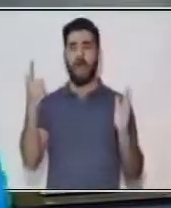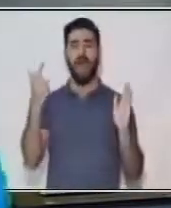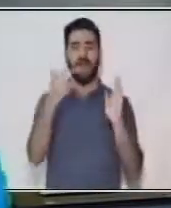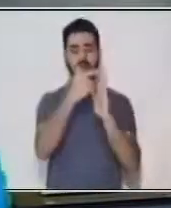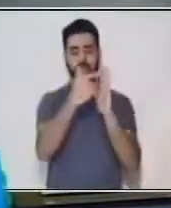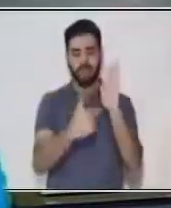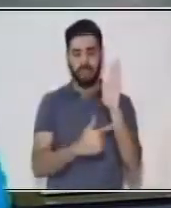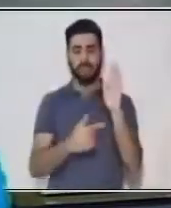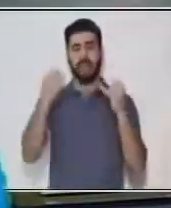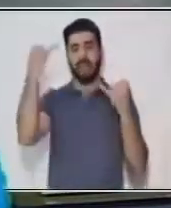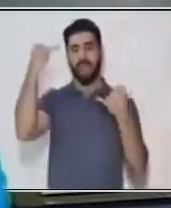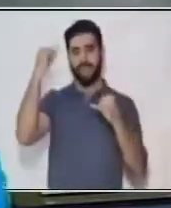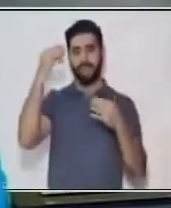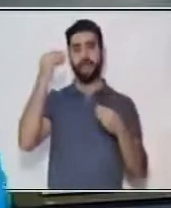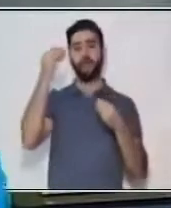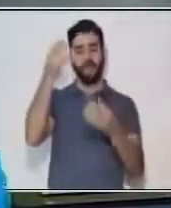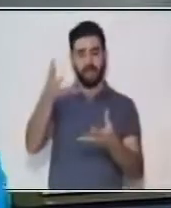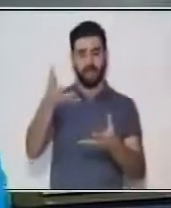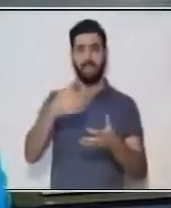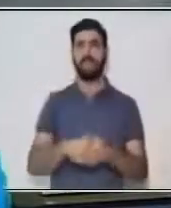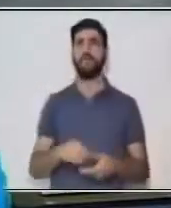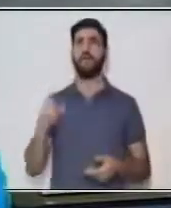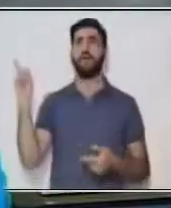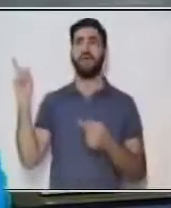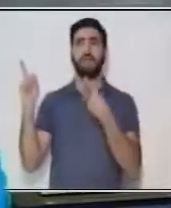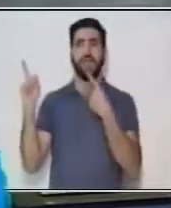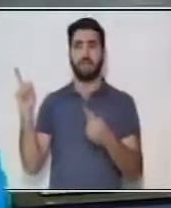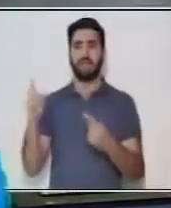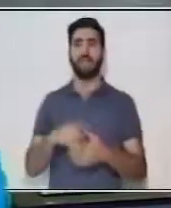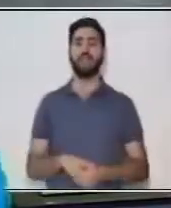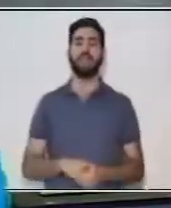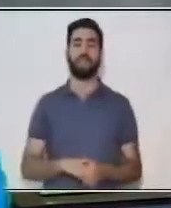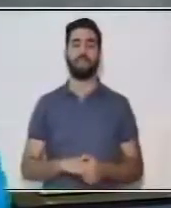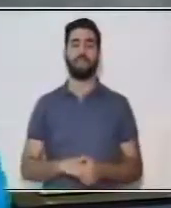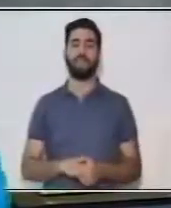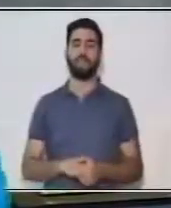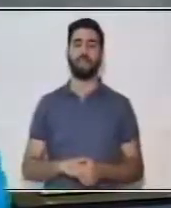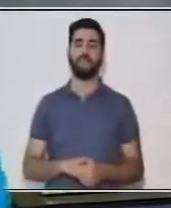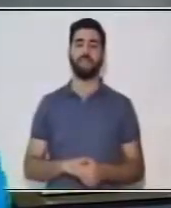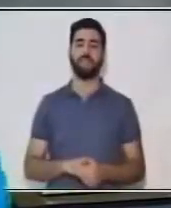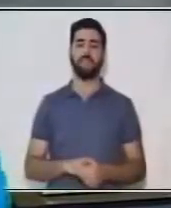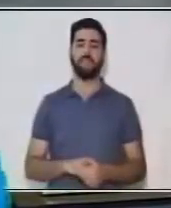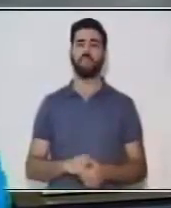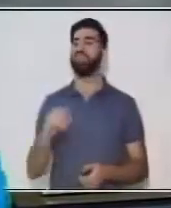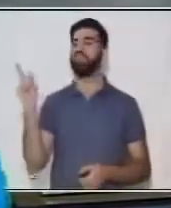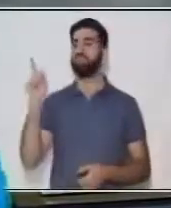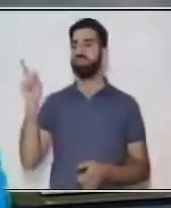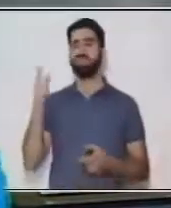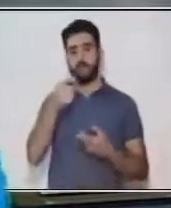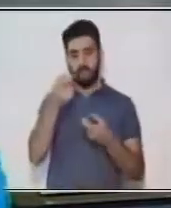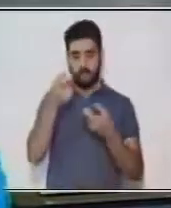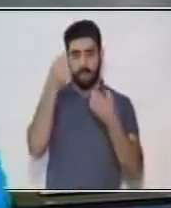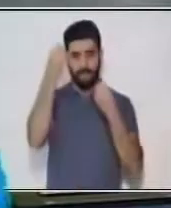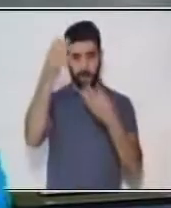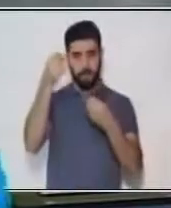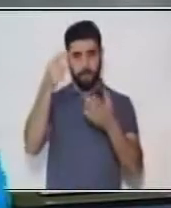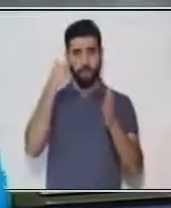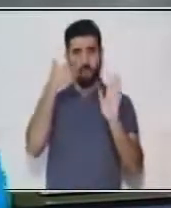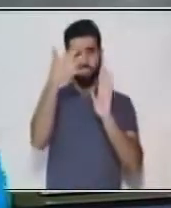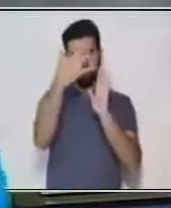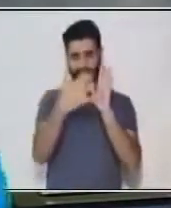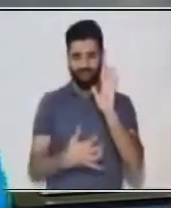Repasaremos el concepto del texto informativo y dice: es un tipo de texto escrito que comparte hechos reales en forma de